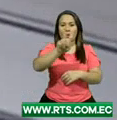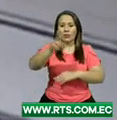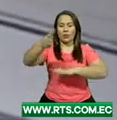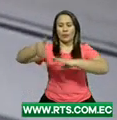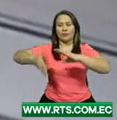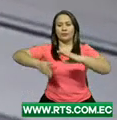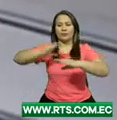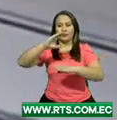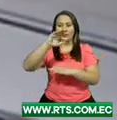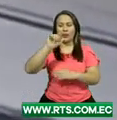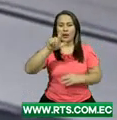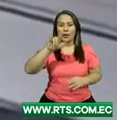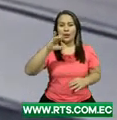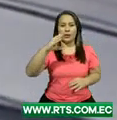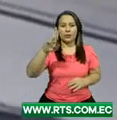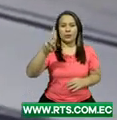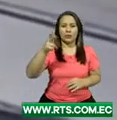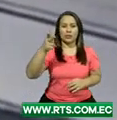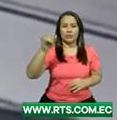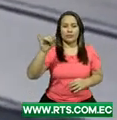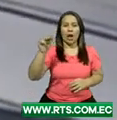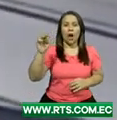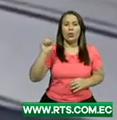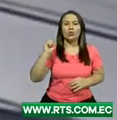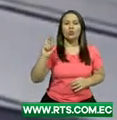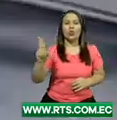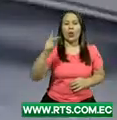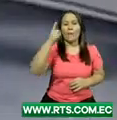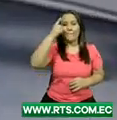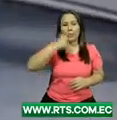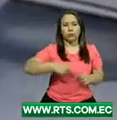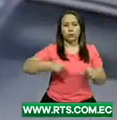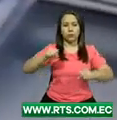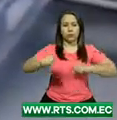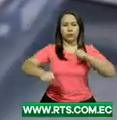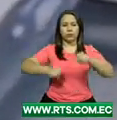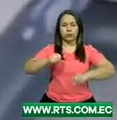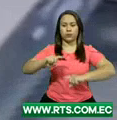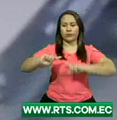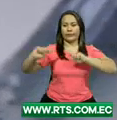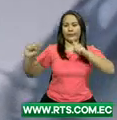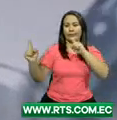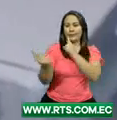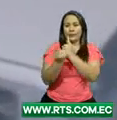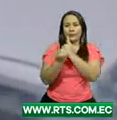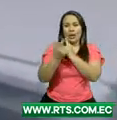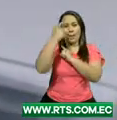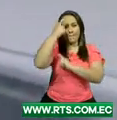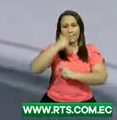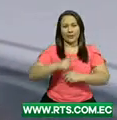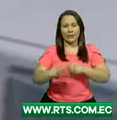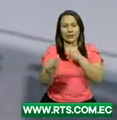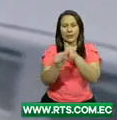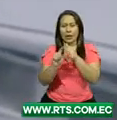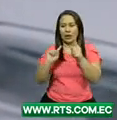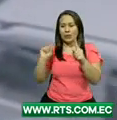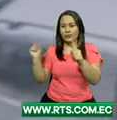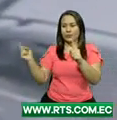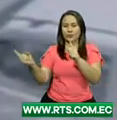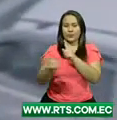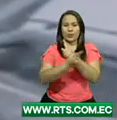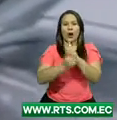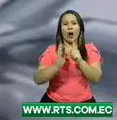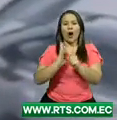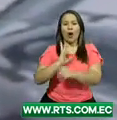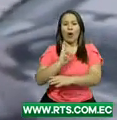suroeste de huella los individuos en una bicicleta acorralan a uno de los habitantes encima y en segundo se le